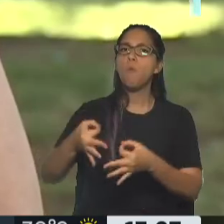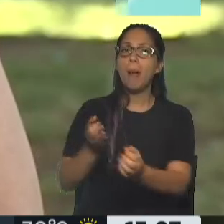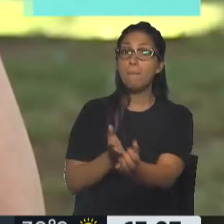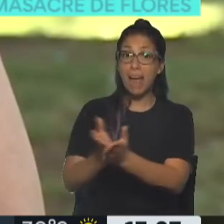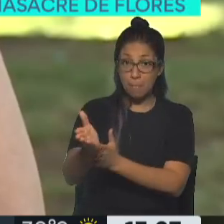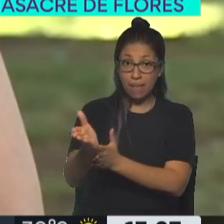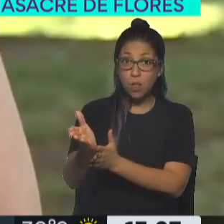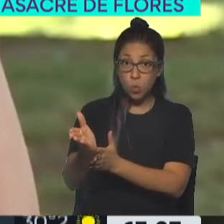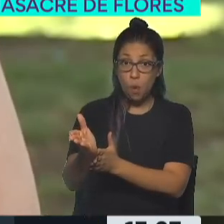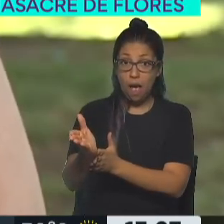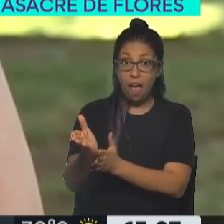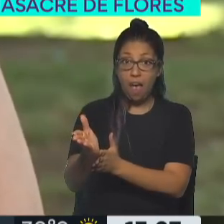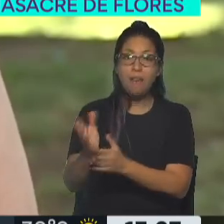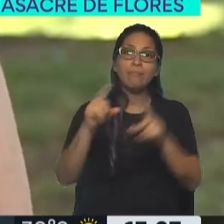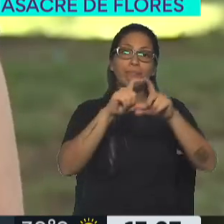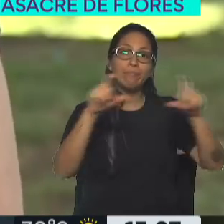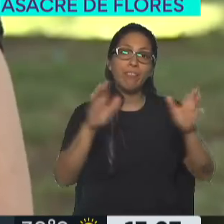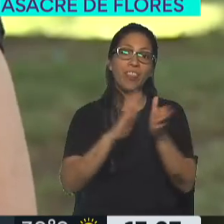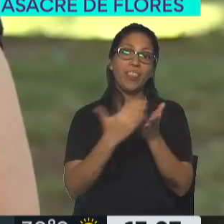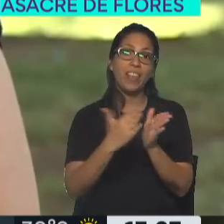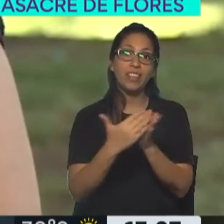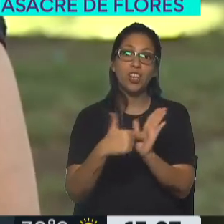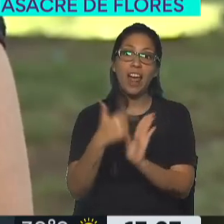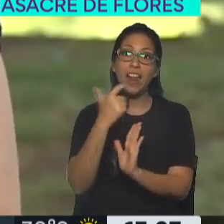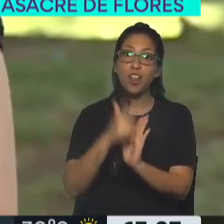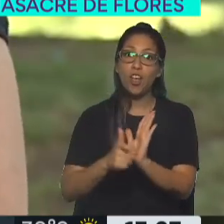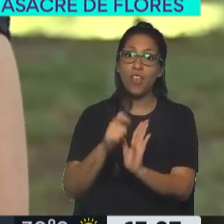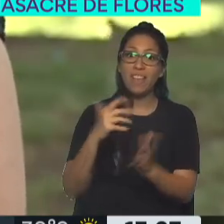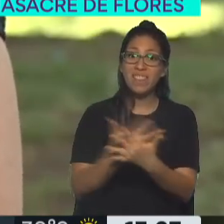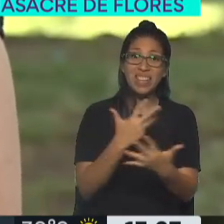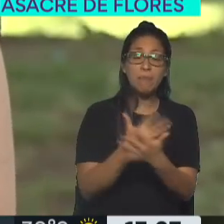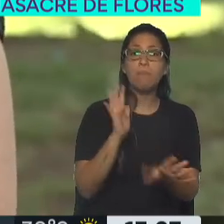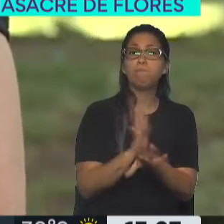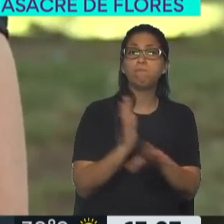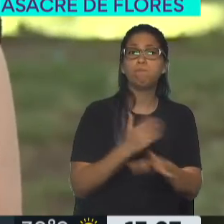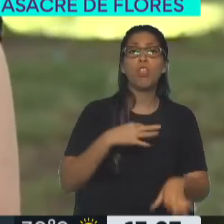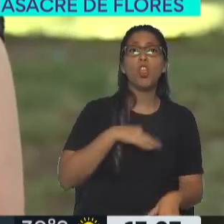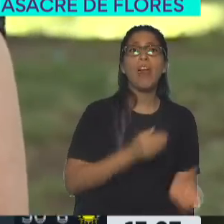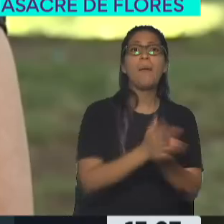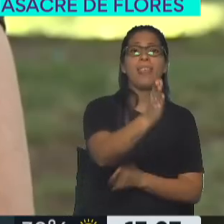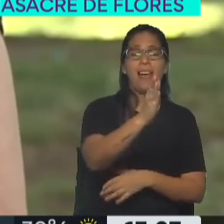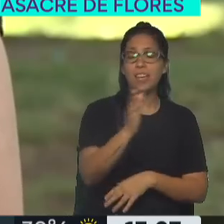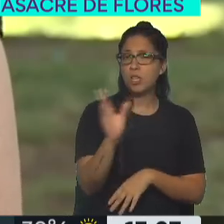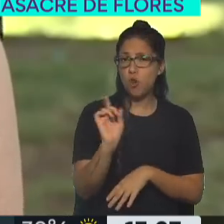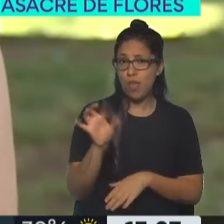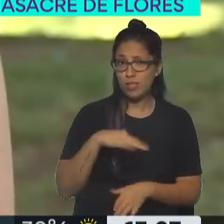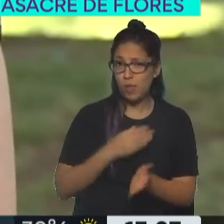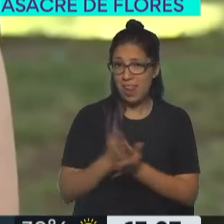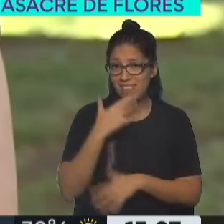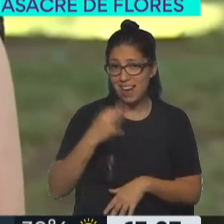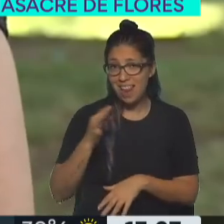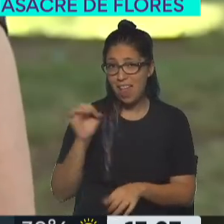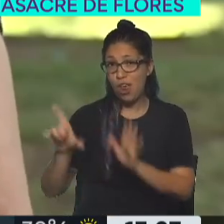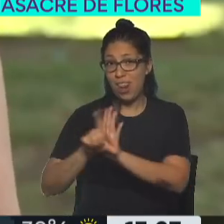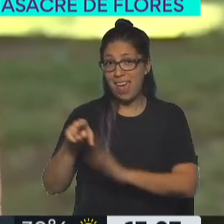Perpetua para el diccionario de las víctimas es toda la vida, y no es toda la vida. Ahora, si uno